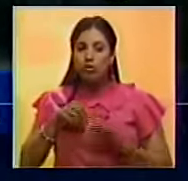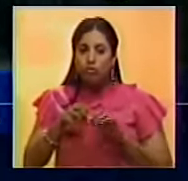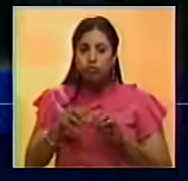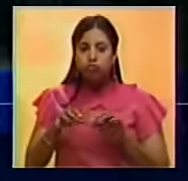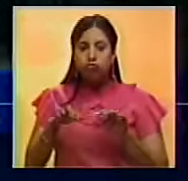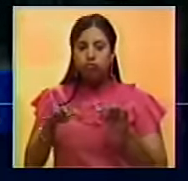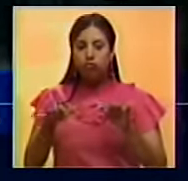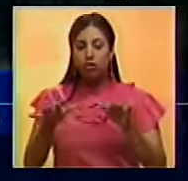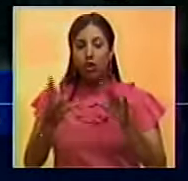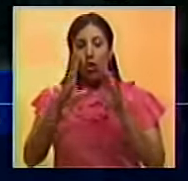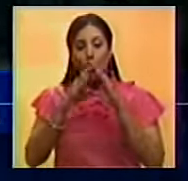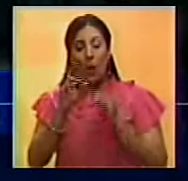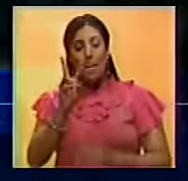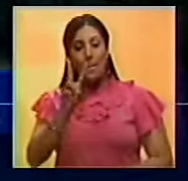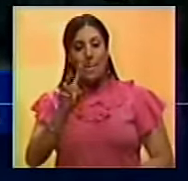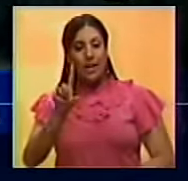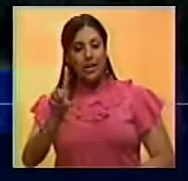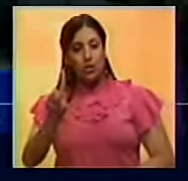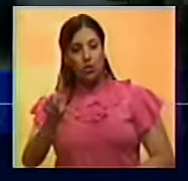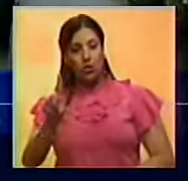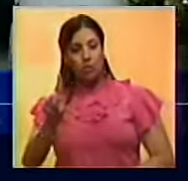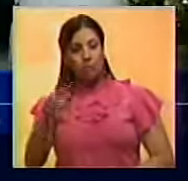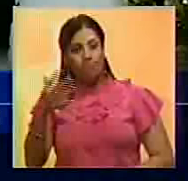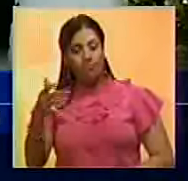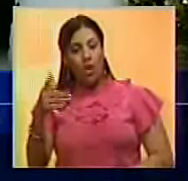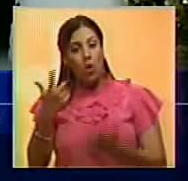desplegados en